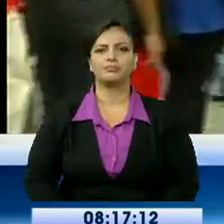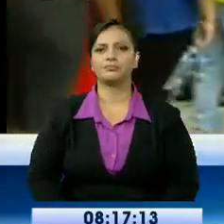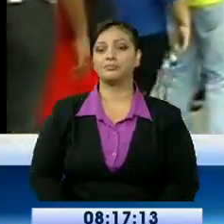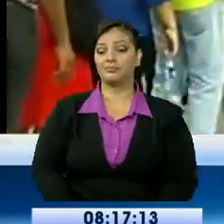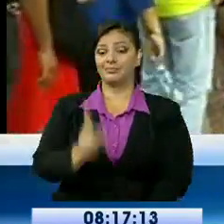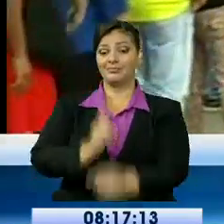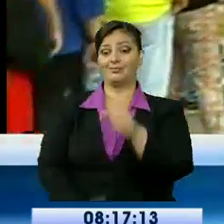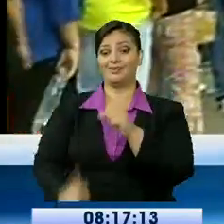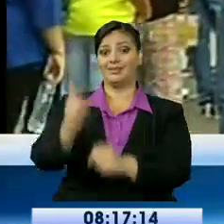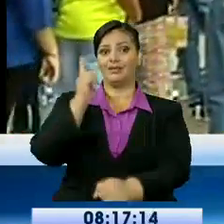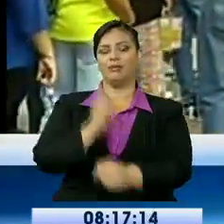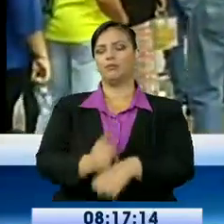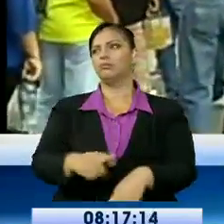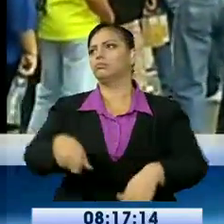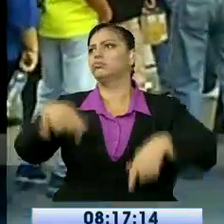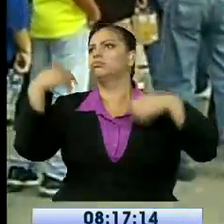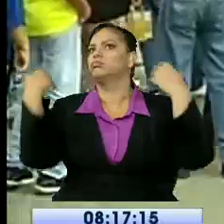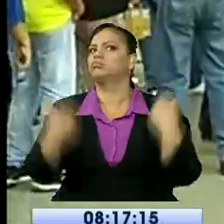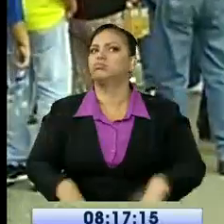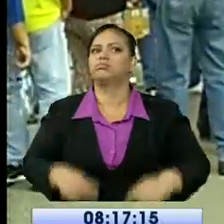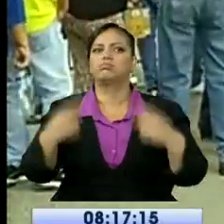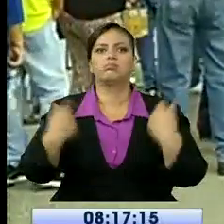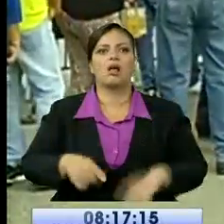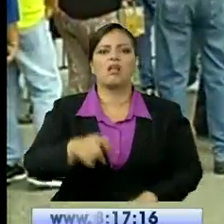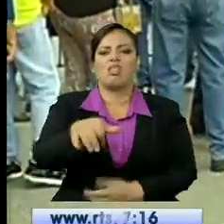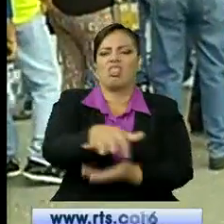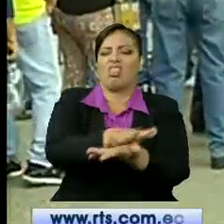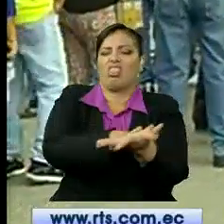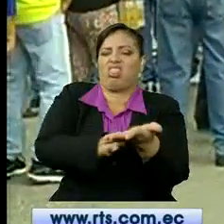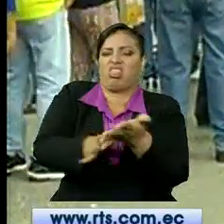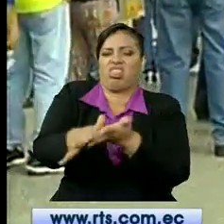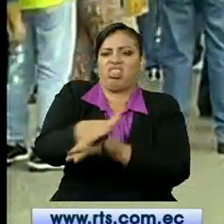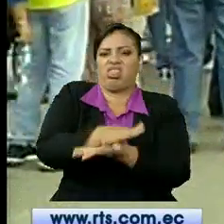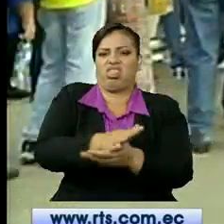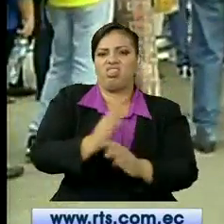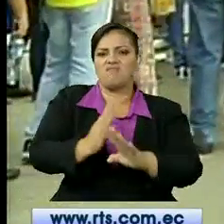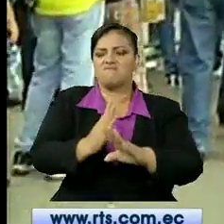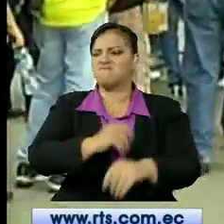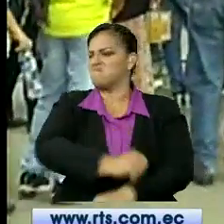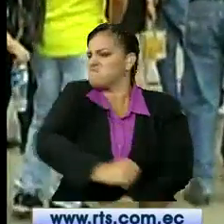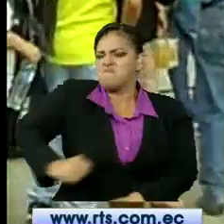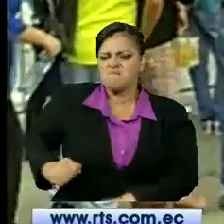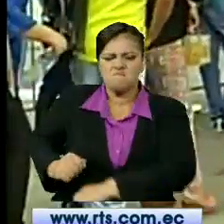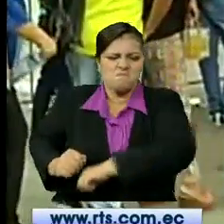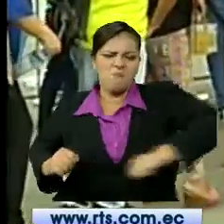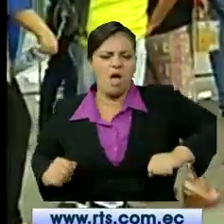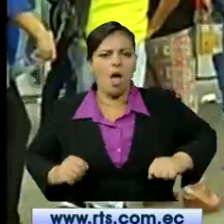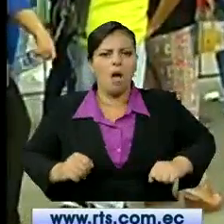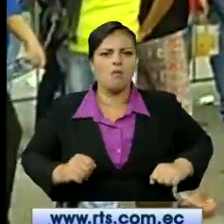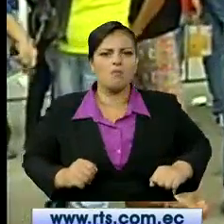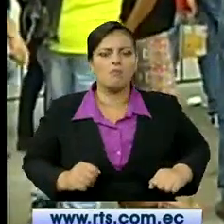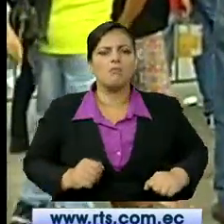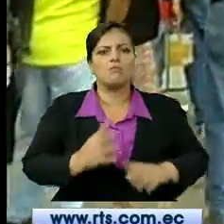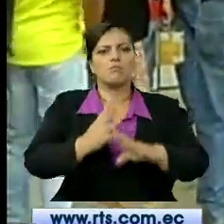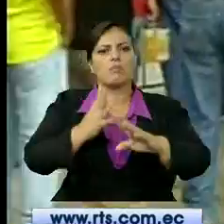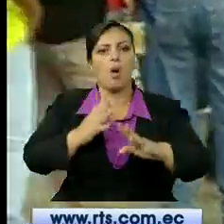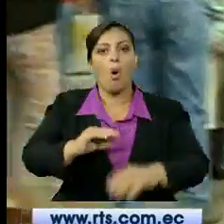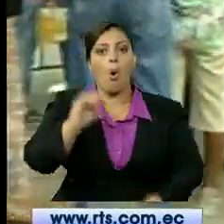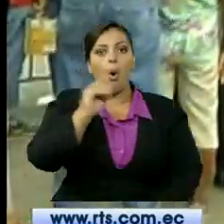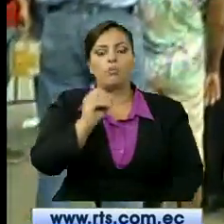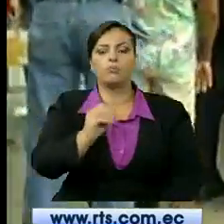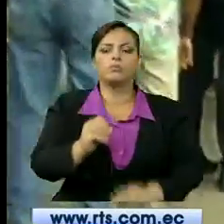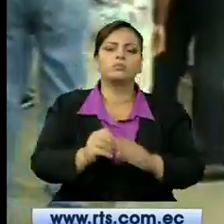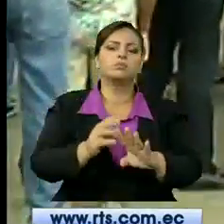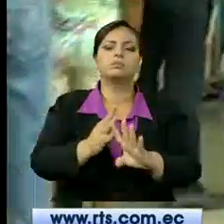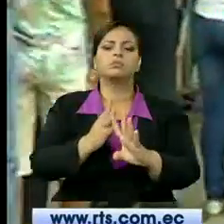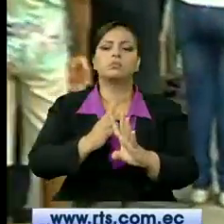año, las interminables columnas, las peleas que se daban producto de aquellos pasajeros que buscaban tomar uno